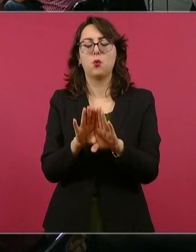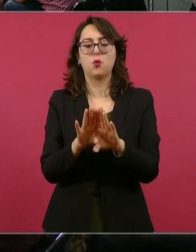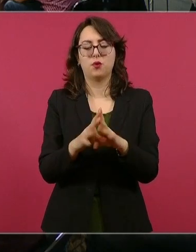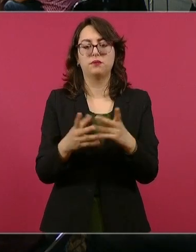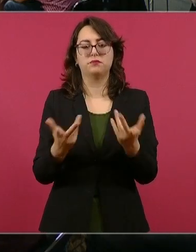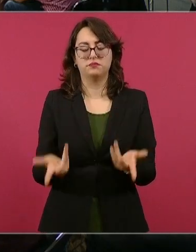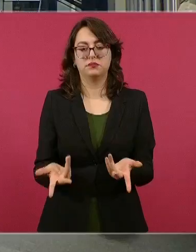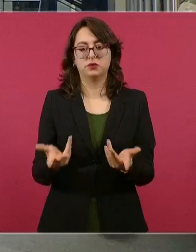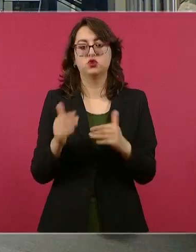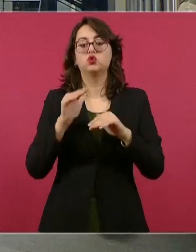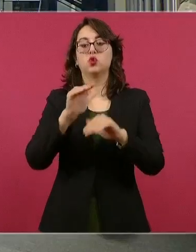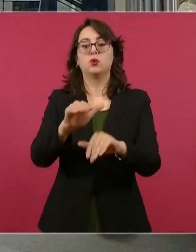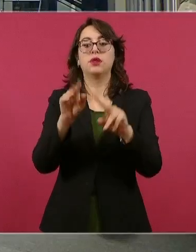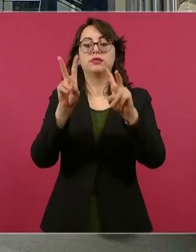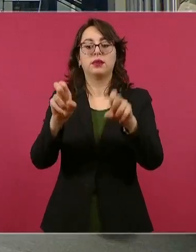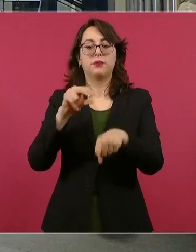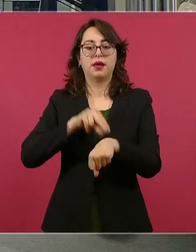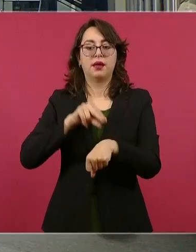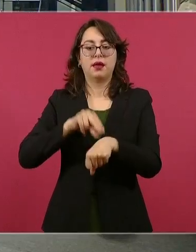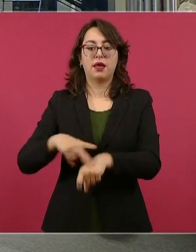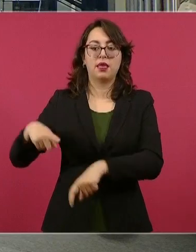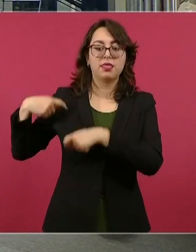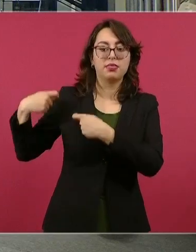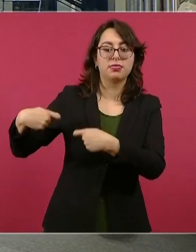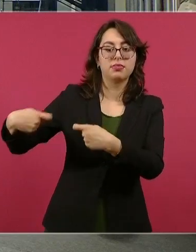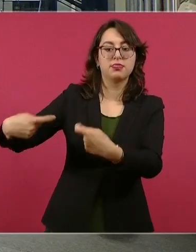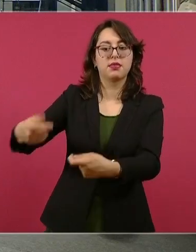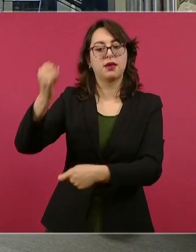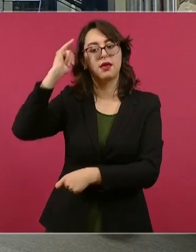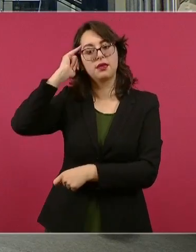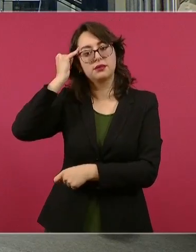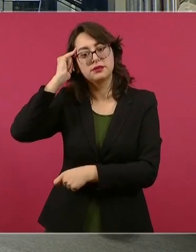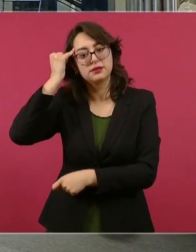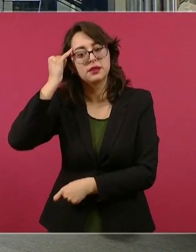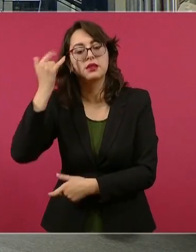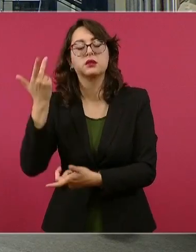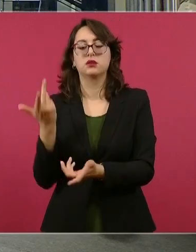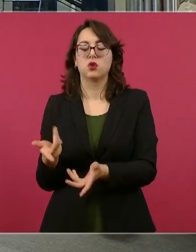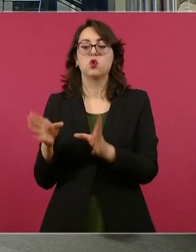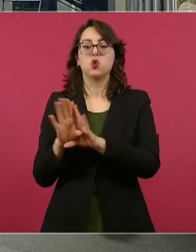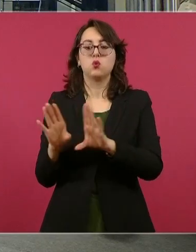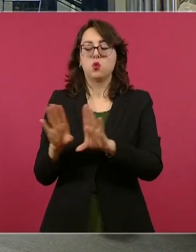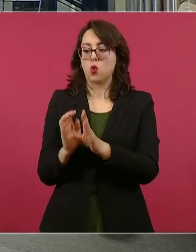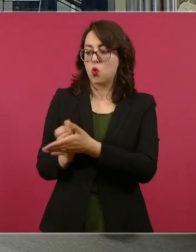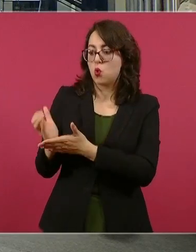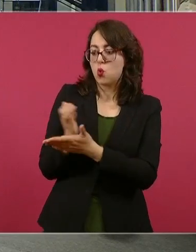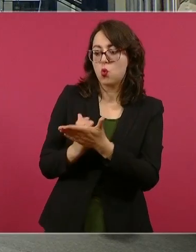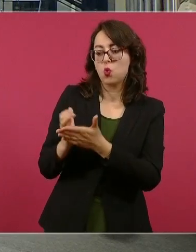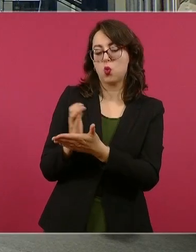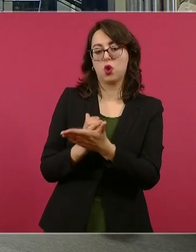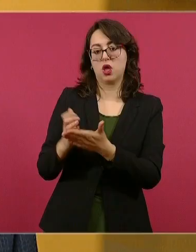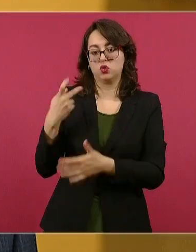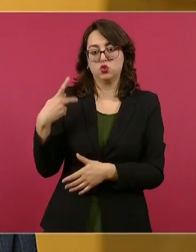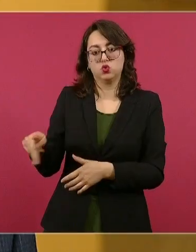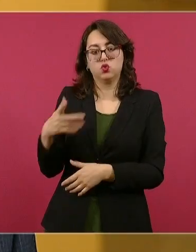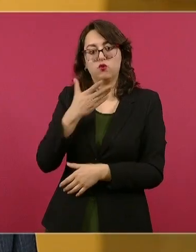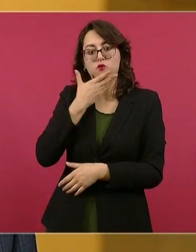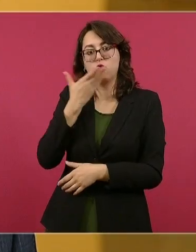cuanto a la medicina tradicional, en cuanto a curanderos, y